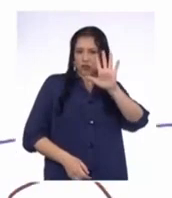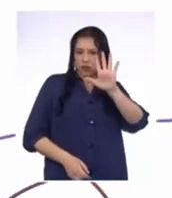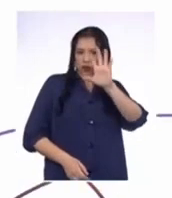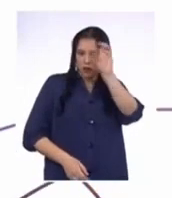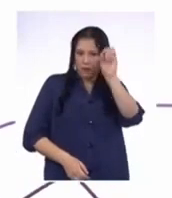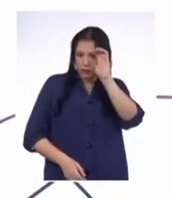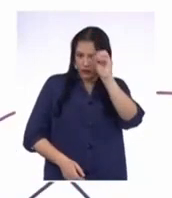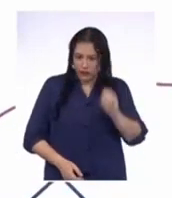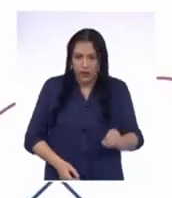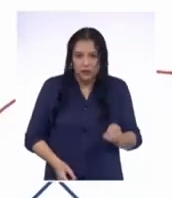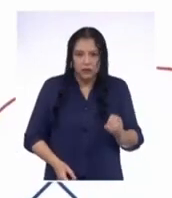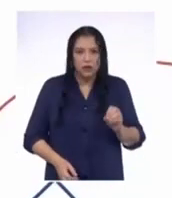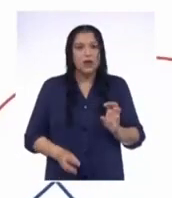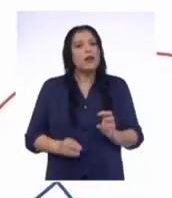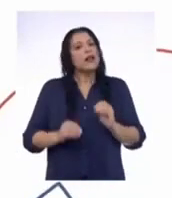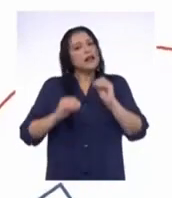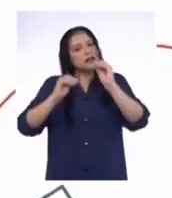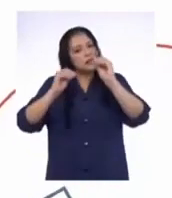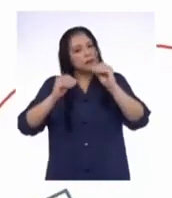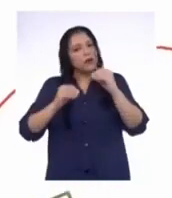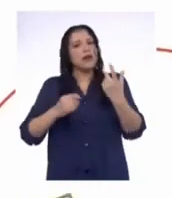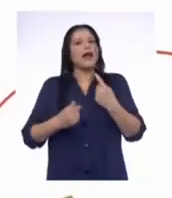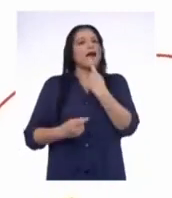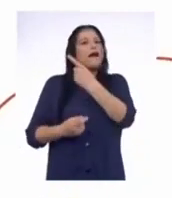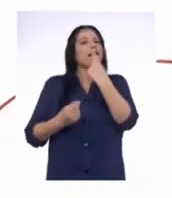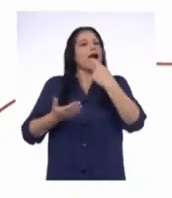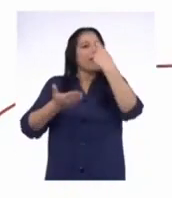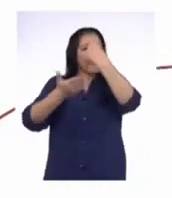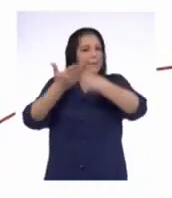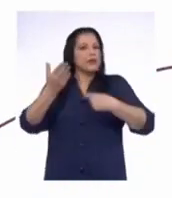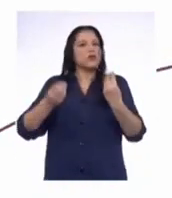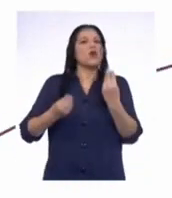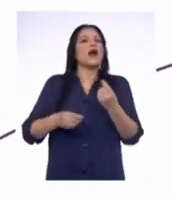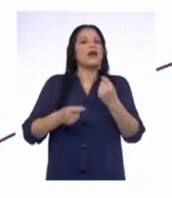0,005%, que se aplica sobre el valor de cada